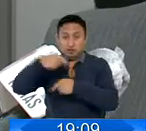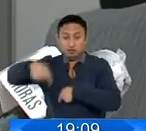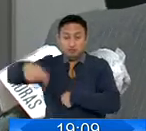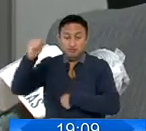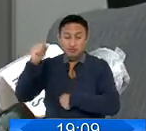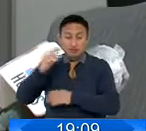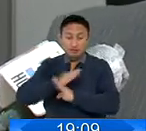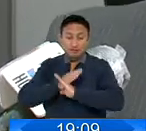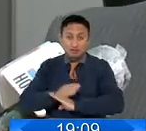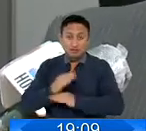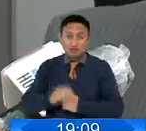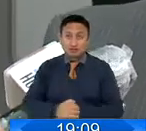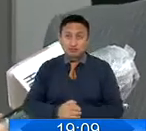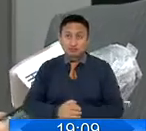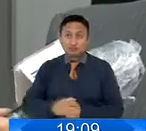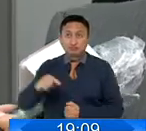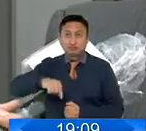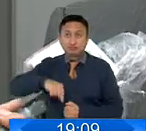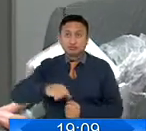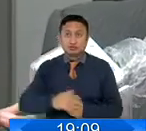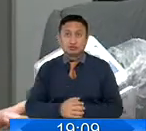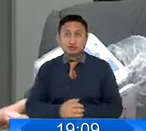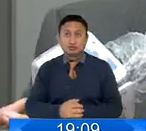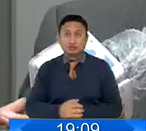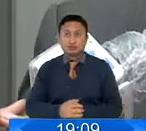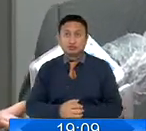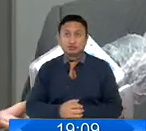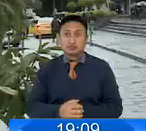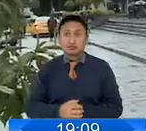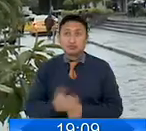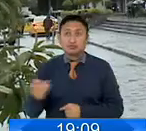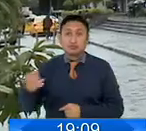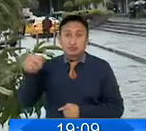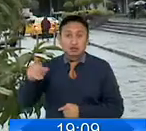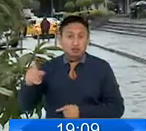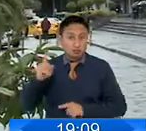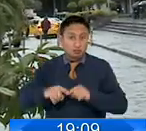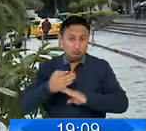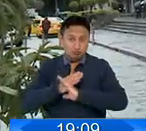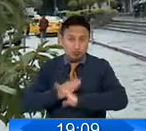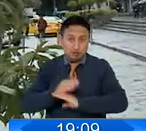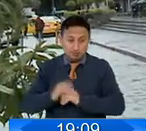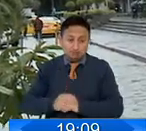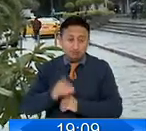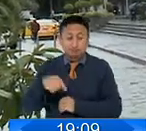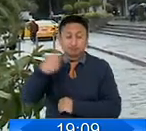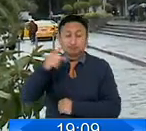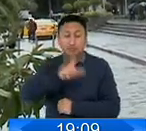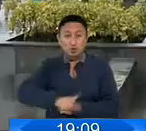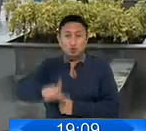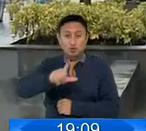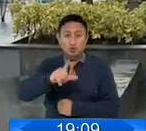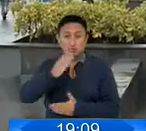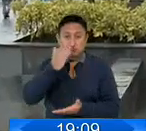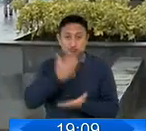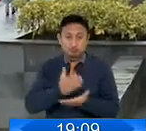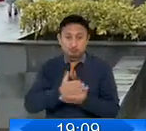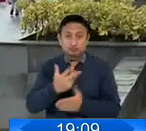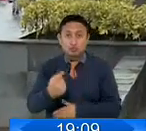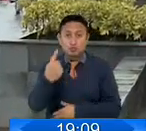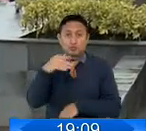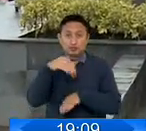atentados que han generado indefensión la audiencia se suspendió para el próximo lunes a las 13 horas